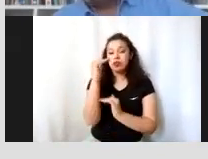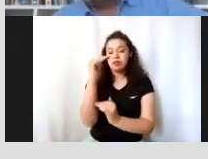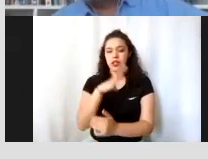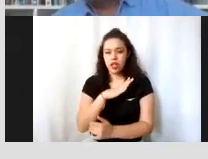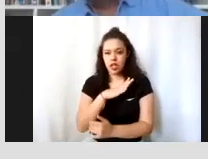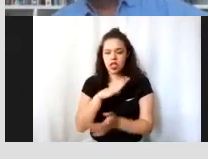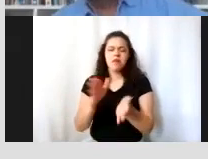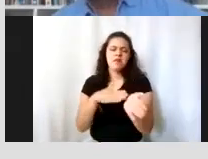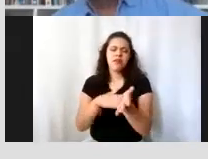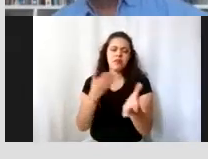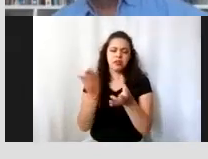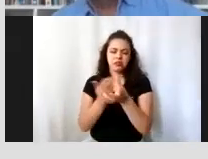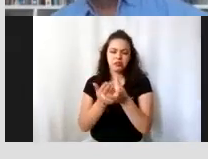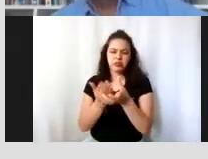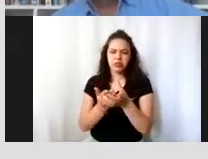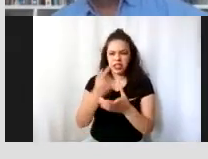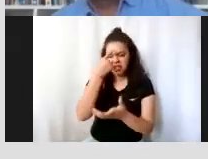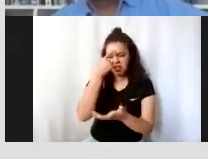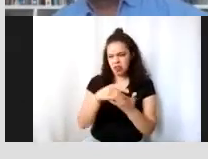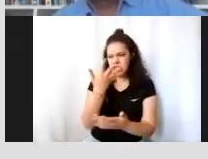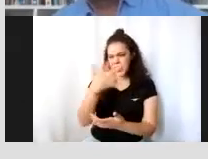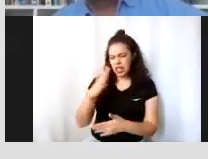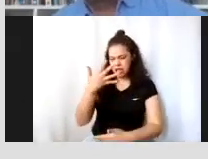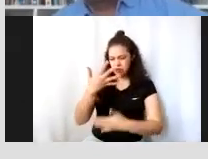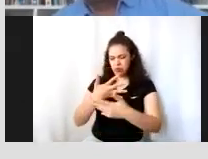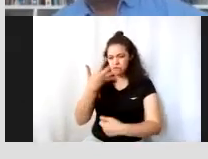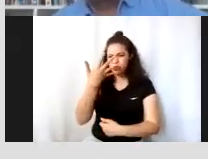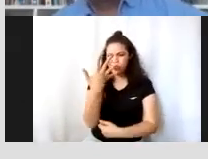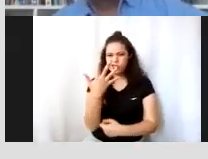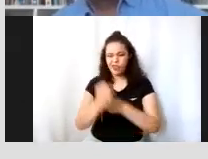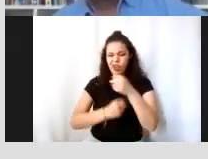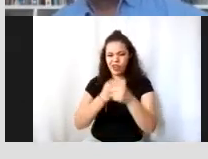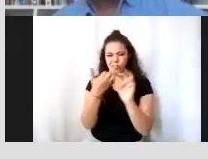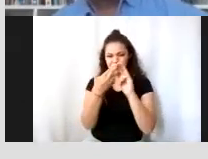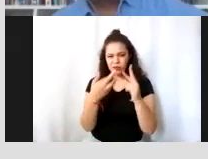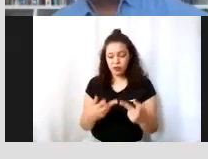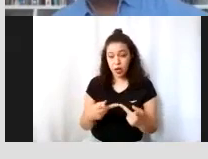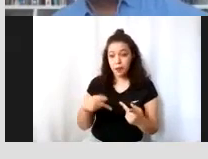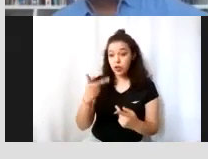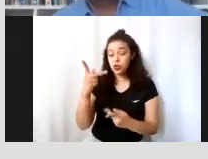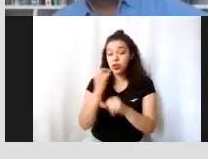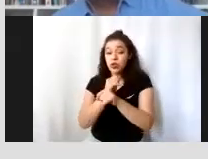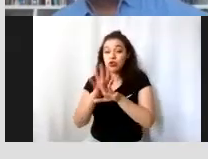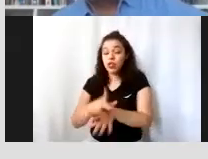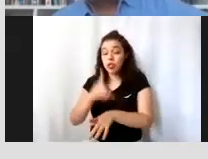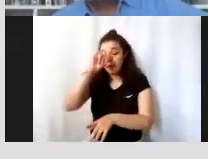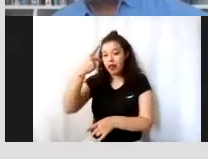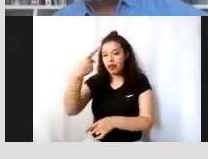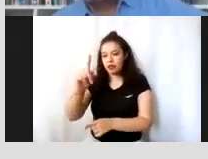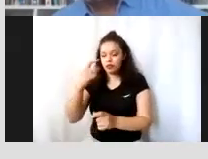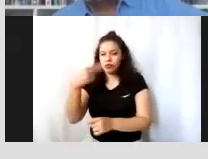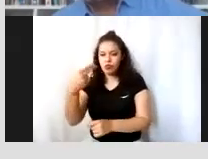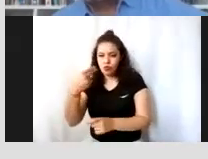se, creo que a los 10 años o a los 5 se destruye una cosa así, pero sus datos de identificación se